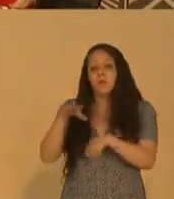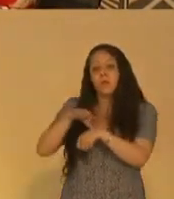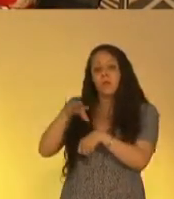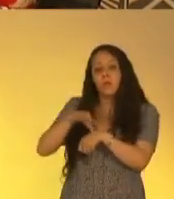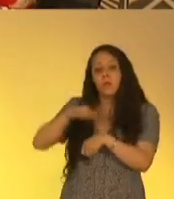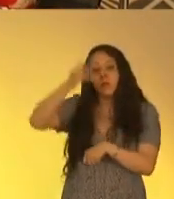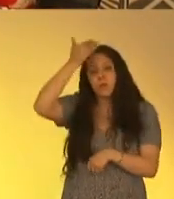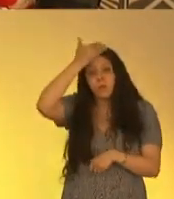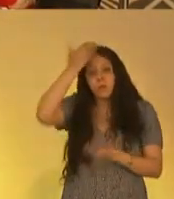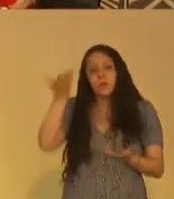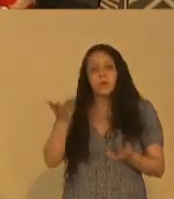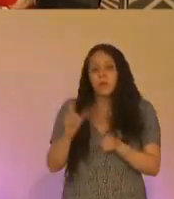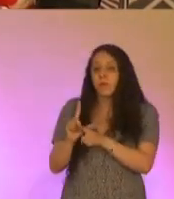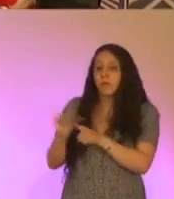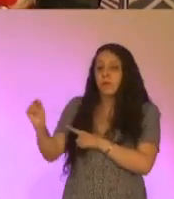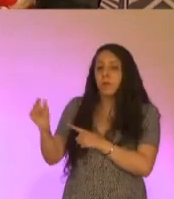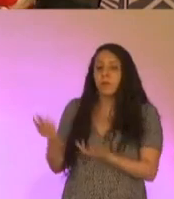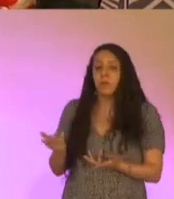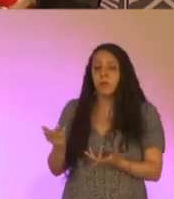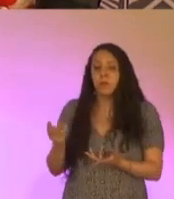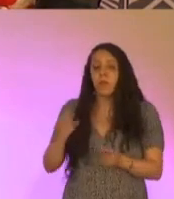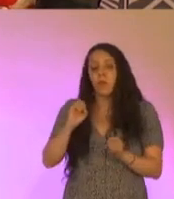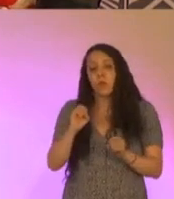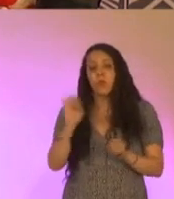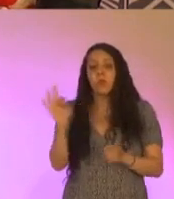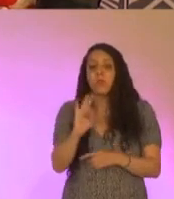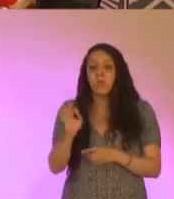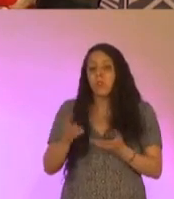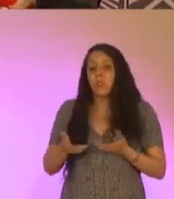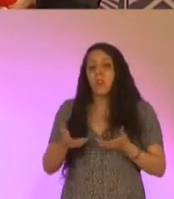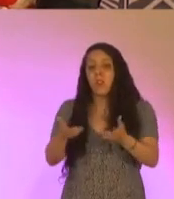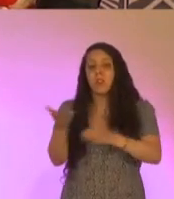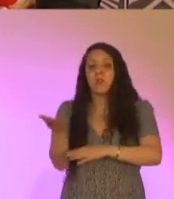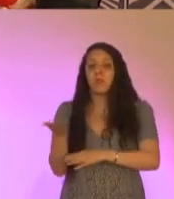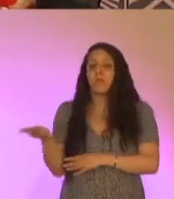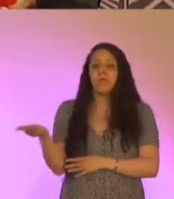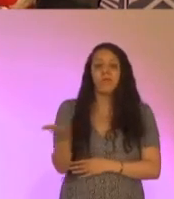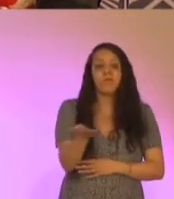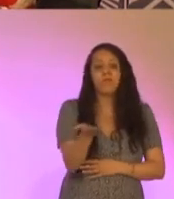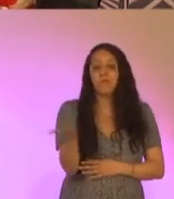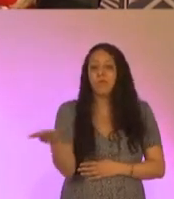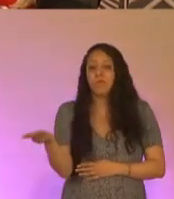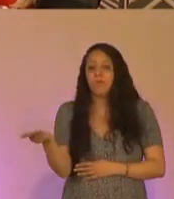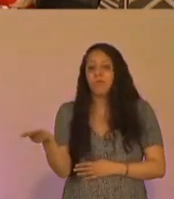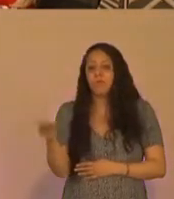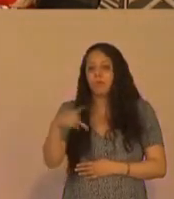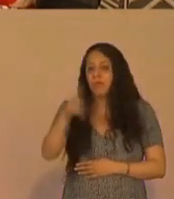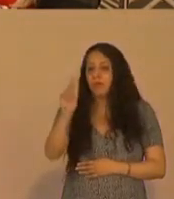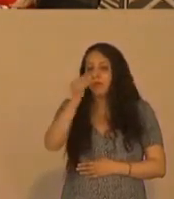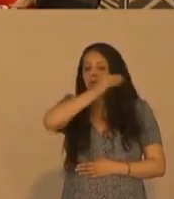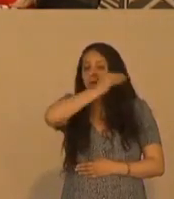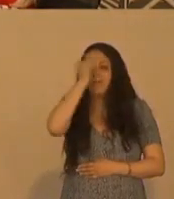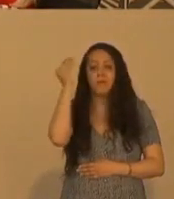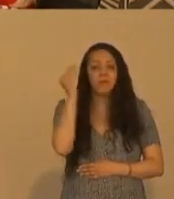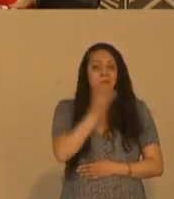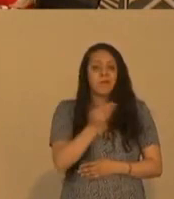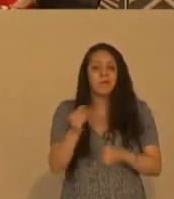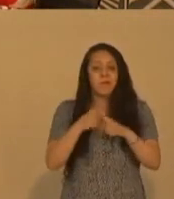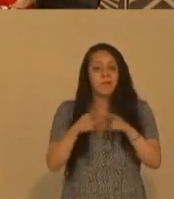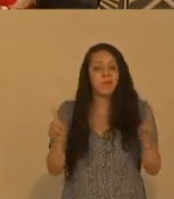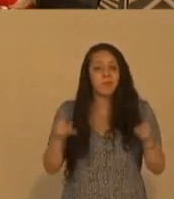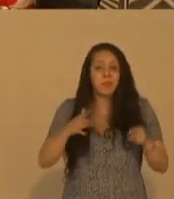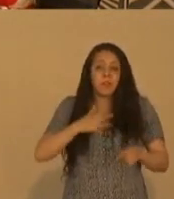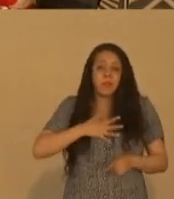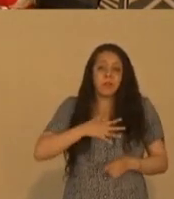ambulantaje o pidiendo dinero en la calle desde las vieron muy de una manera muy distinta como nosotros comentamos y